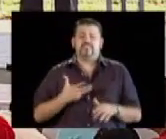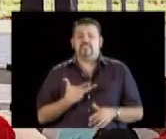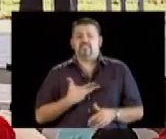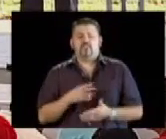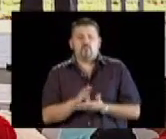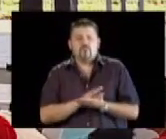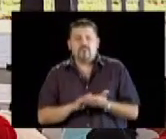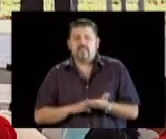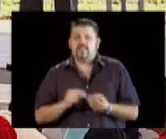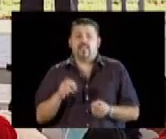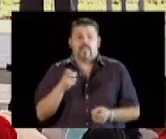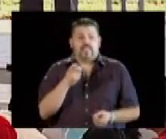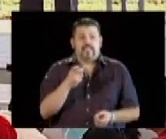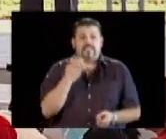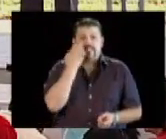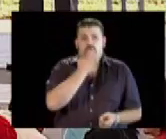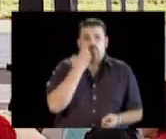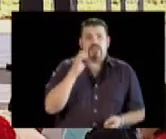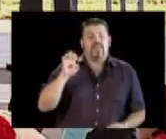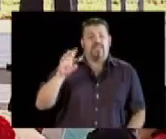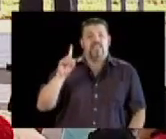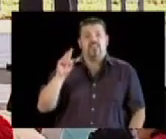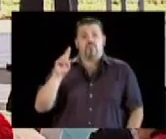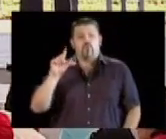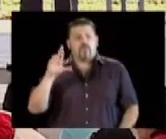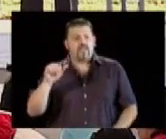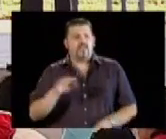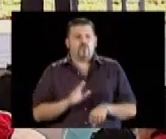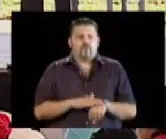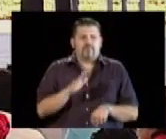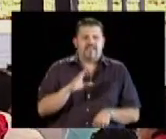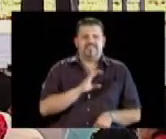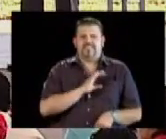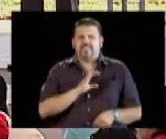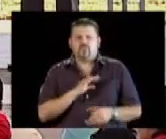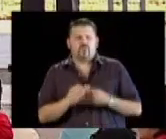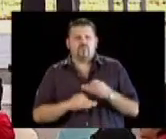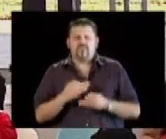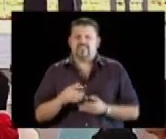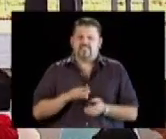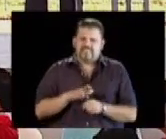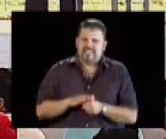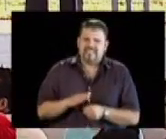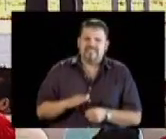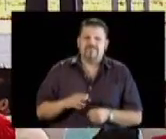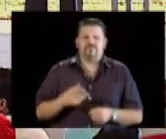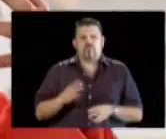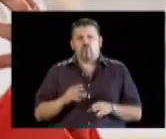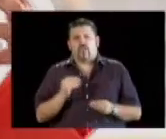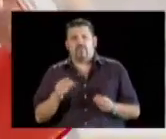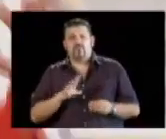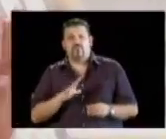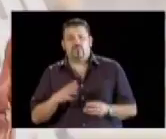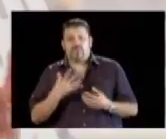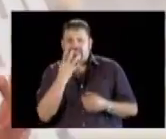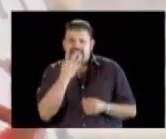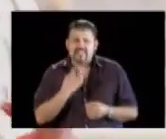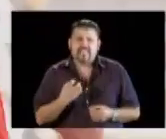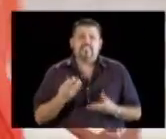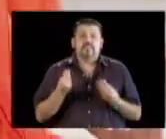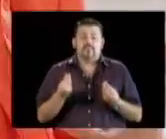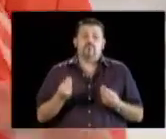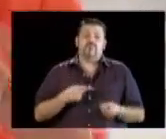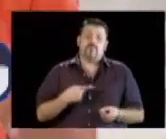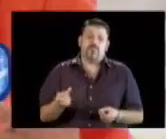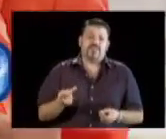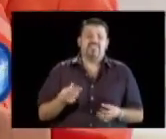aquí en Educare, en una de las zonas con más carencias en la ciudad, con mucha pobreza, también se vive